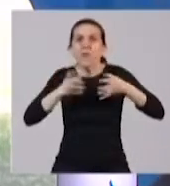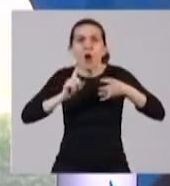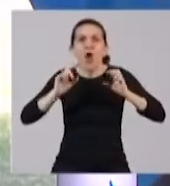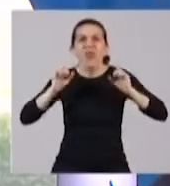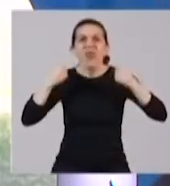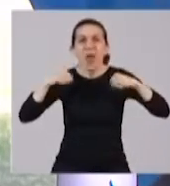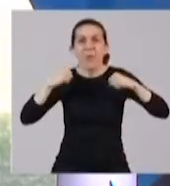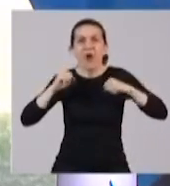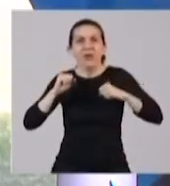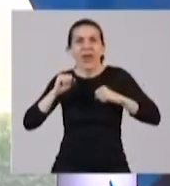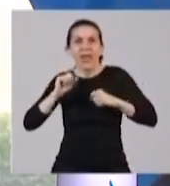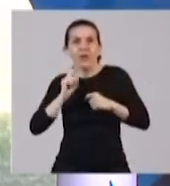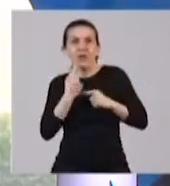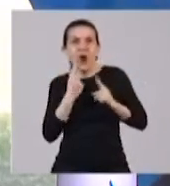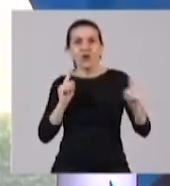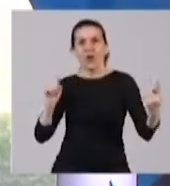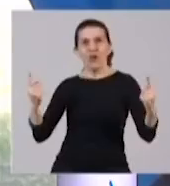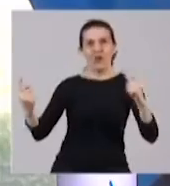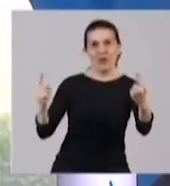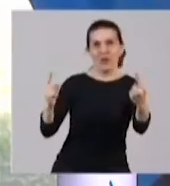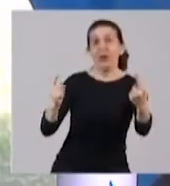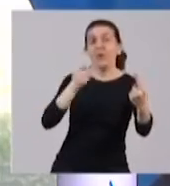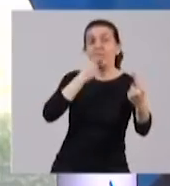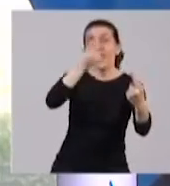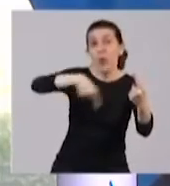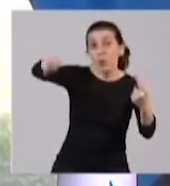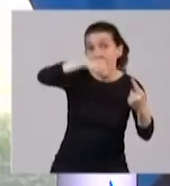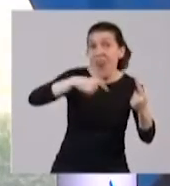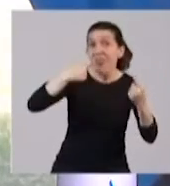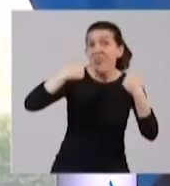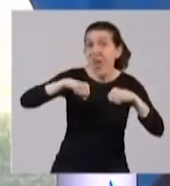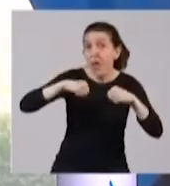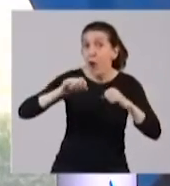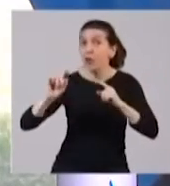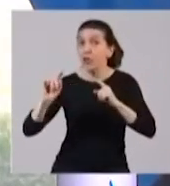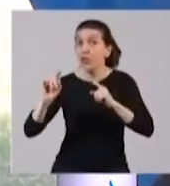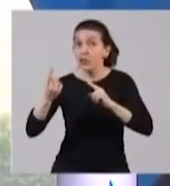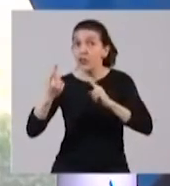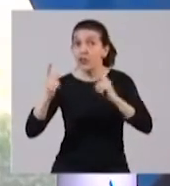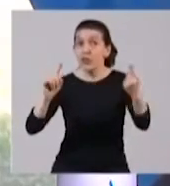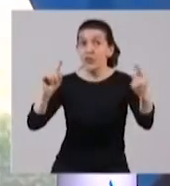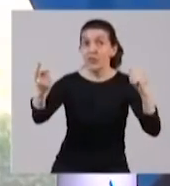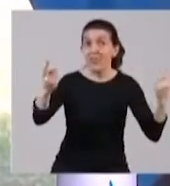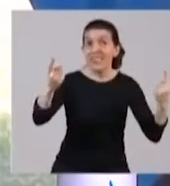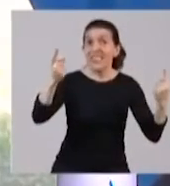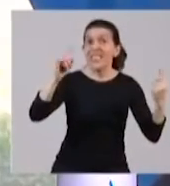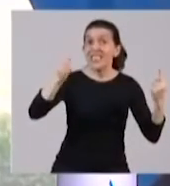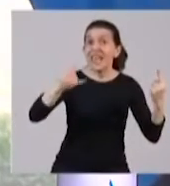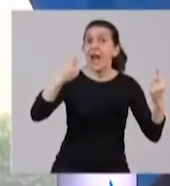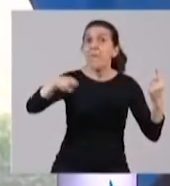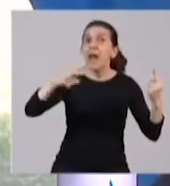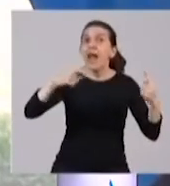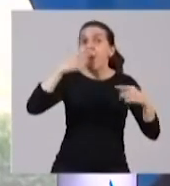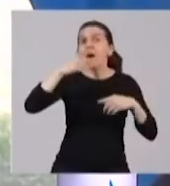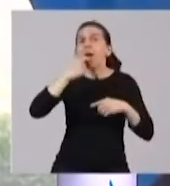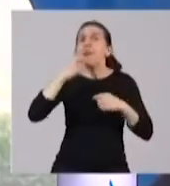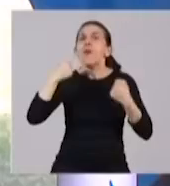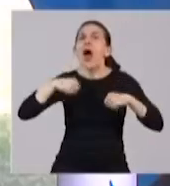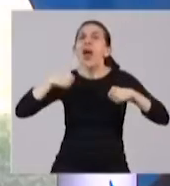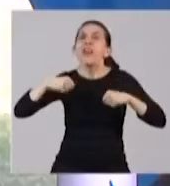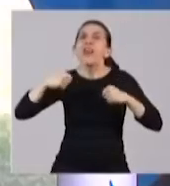A los que los practiquen, yo les pido que los practiquen, pero que no tengan un tercer tiempo de encuentro social, porque ahí el